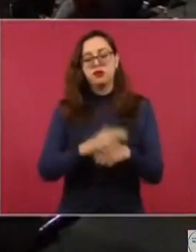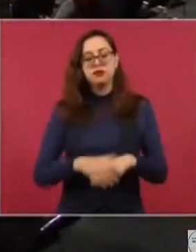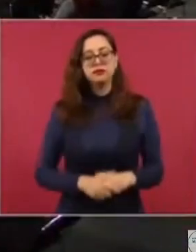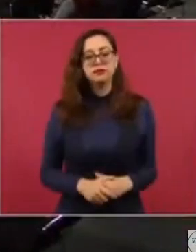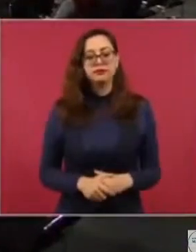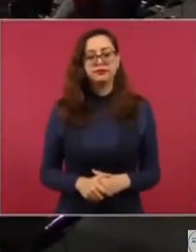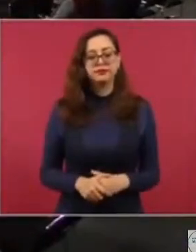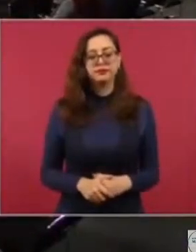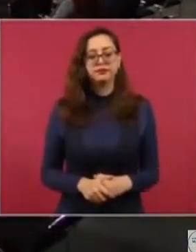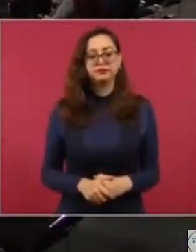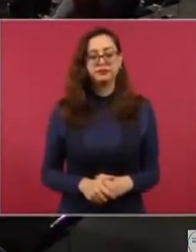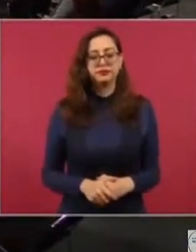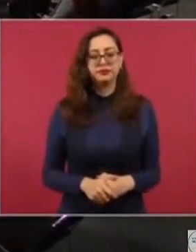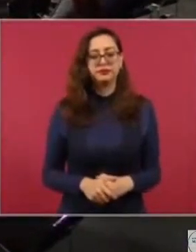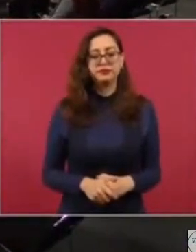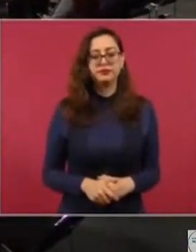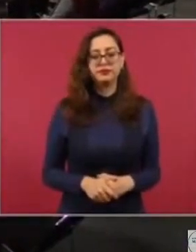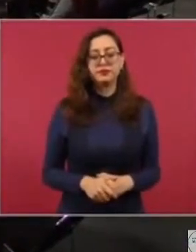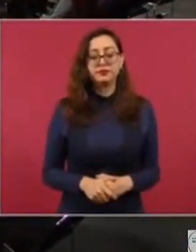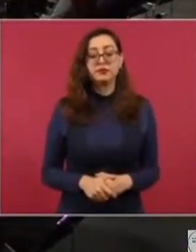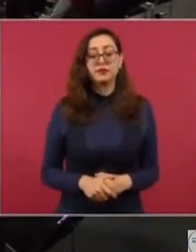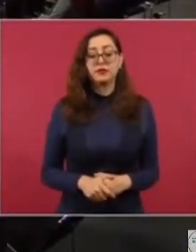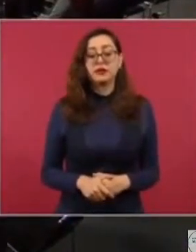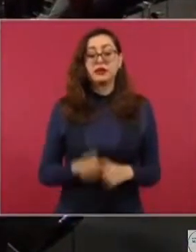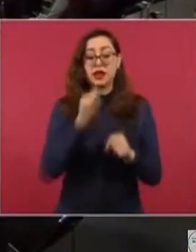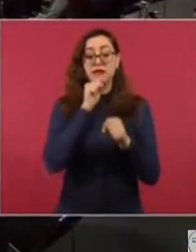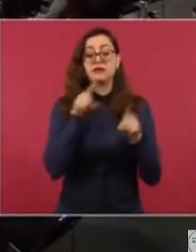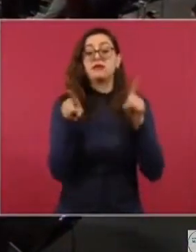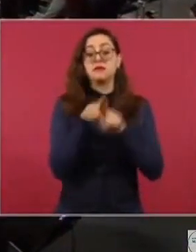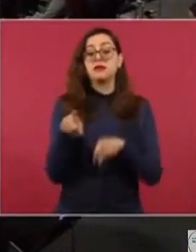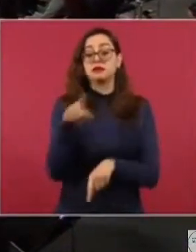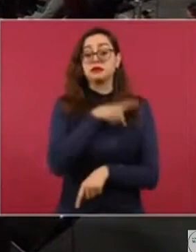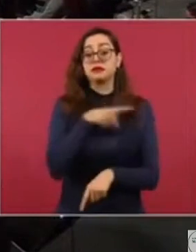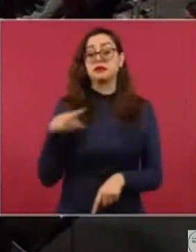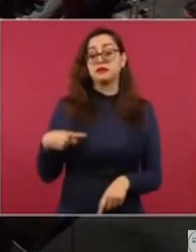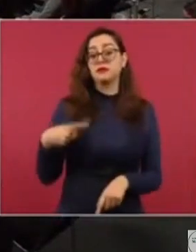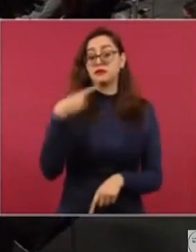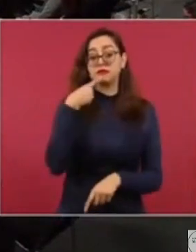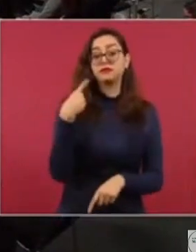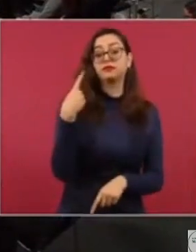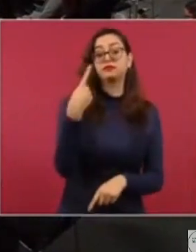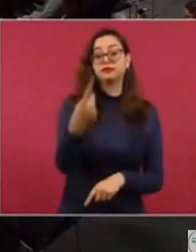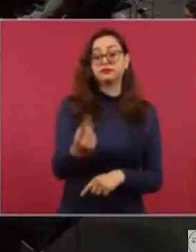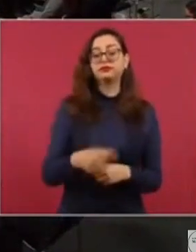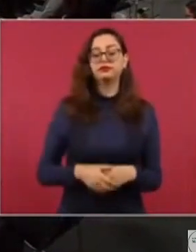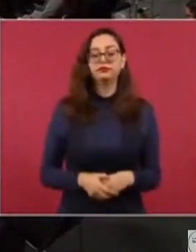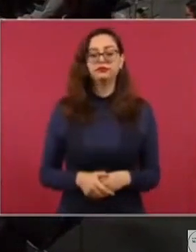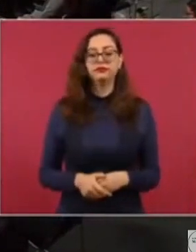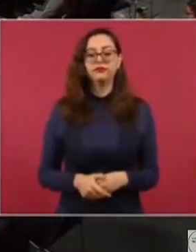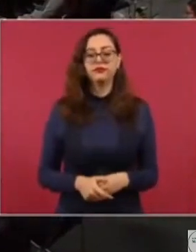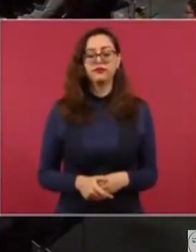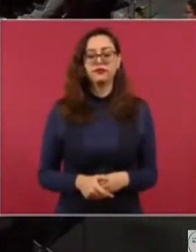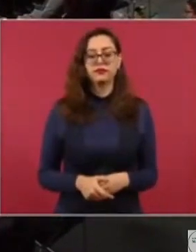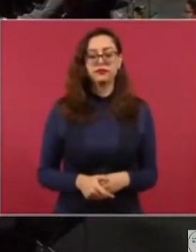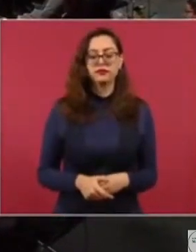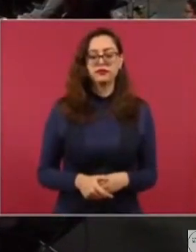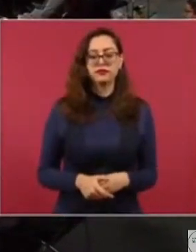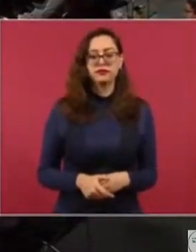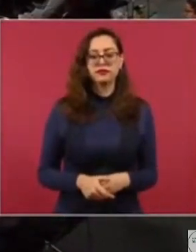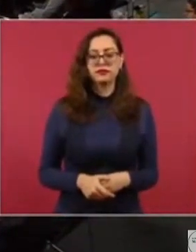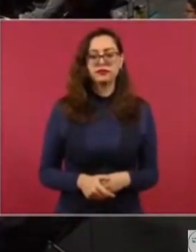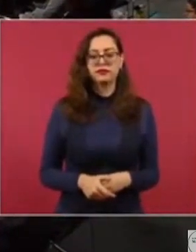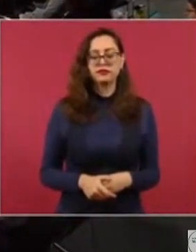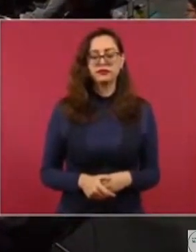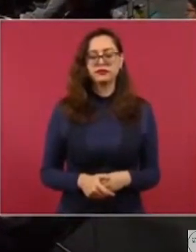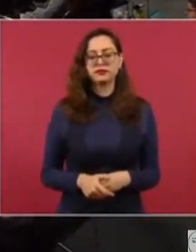Informarles también que por lo que hace al trabajo de conciliación, de acercamiento, de